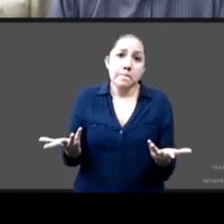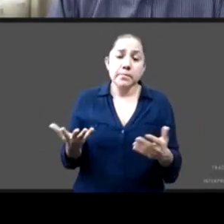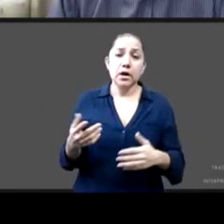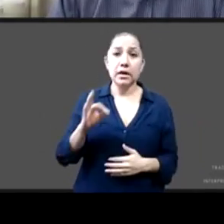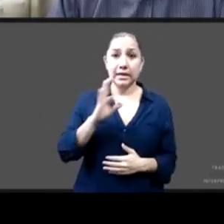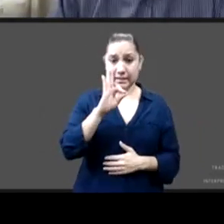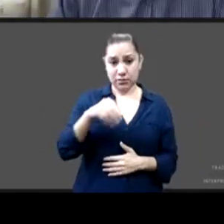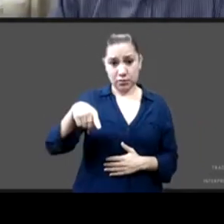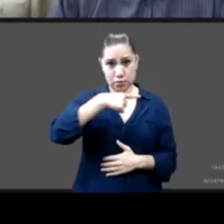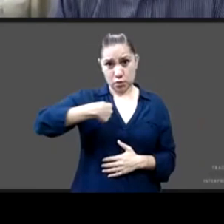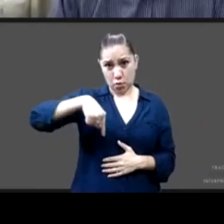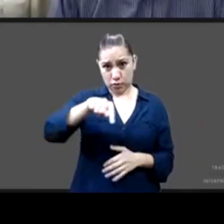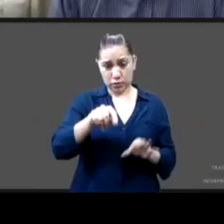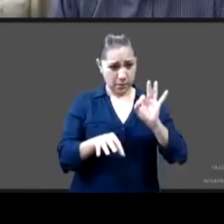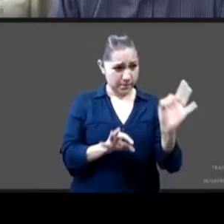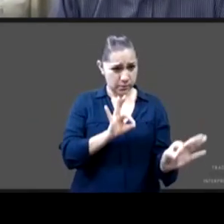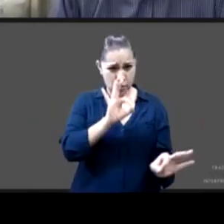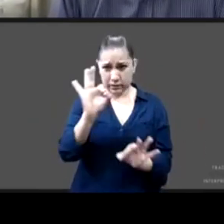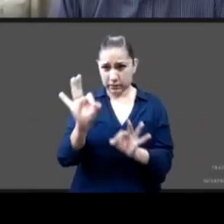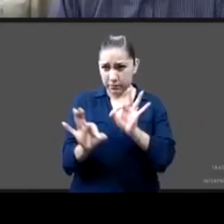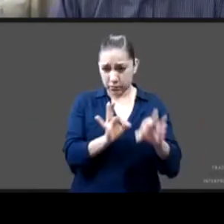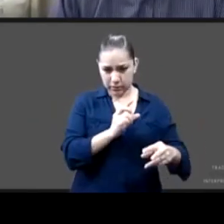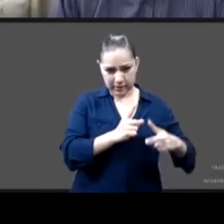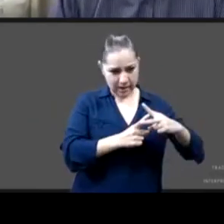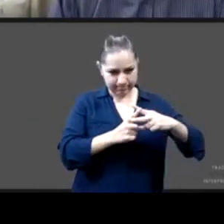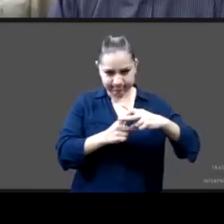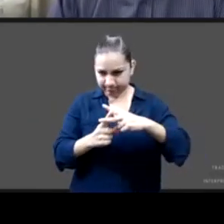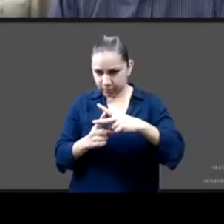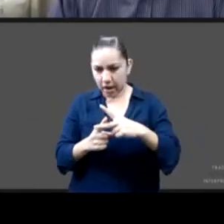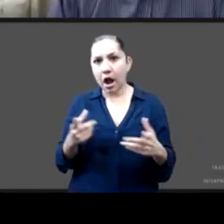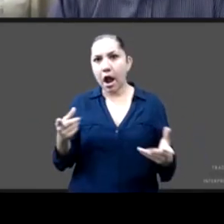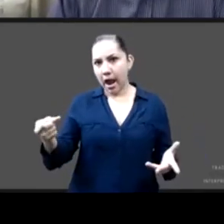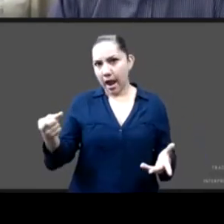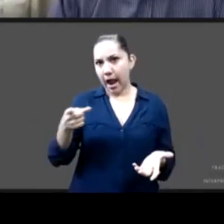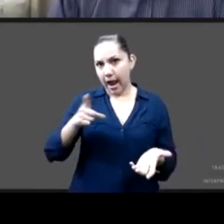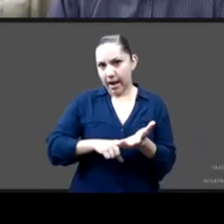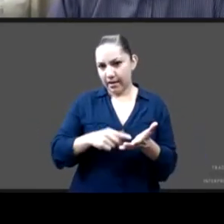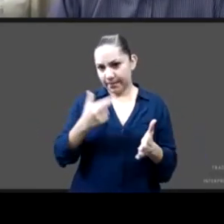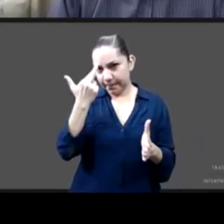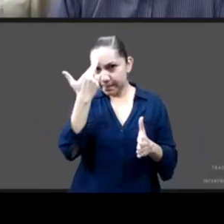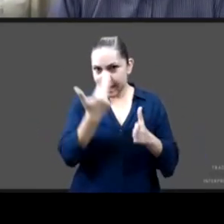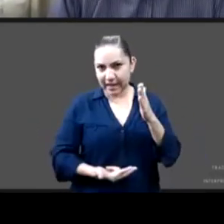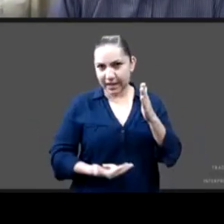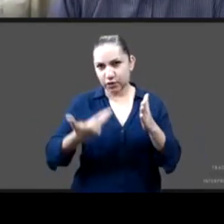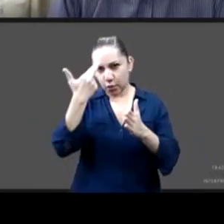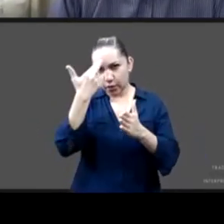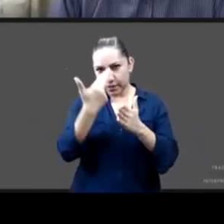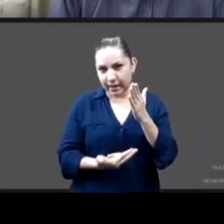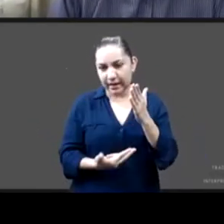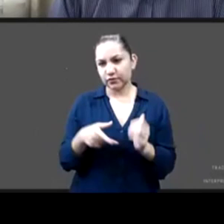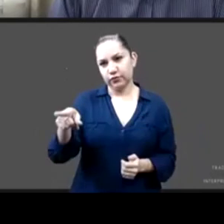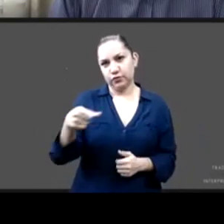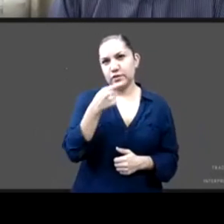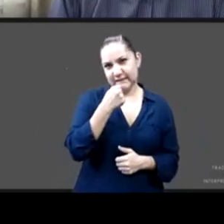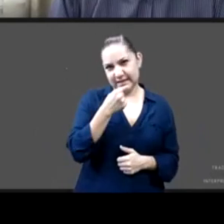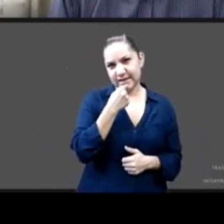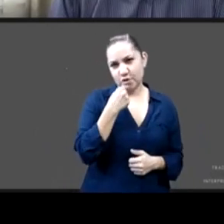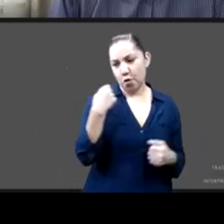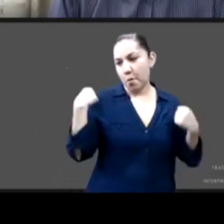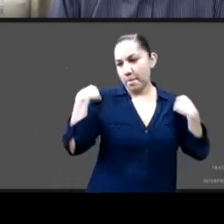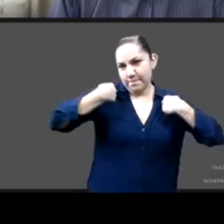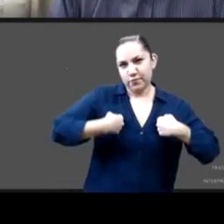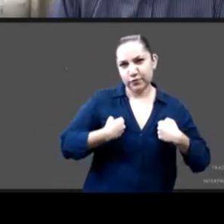número de delitos que se pueden cometer por lo que llevan niños, niñas, adolescentes dentro de la